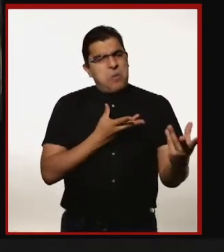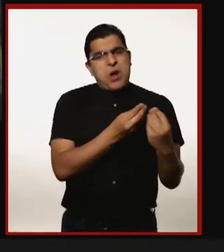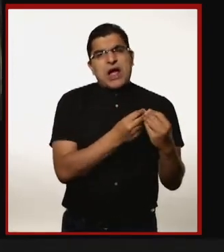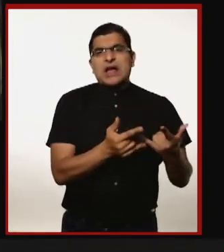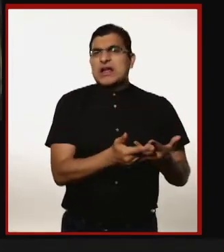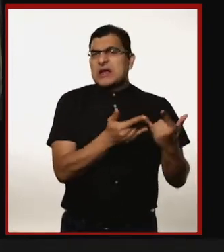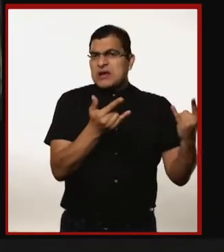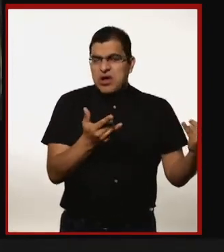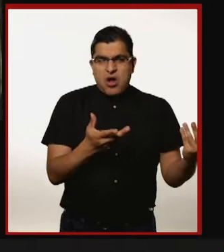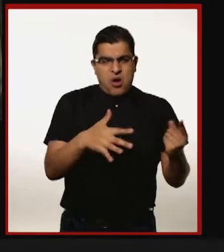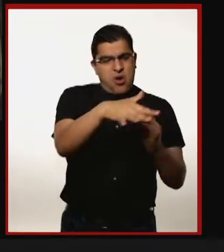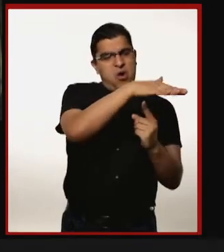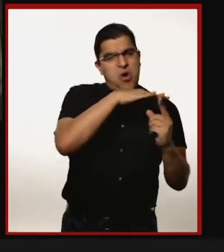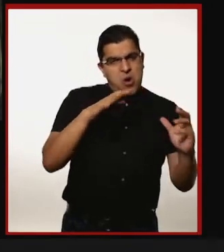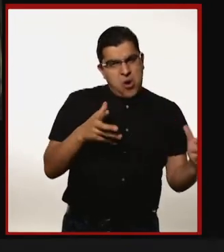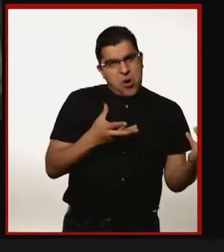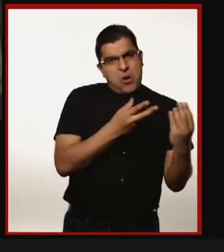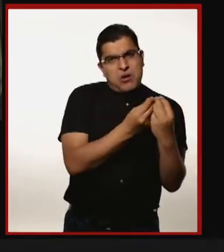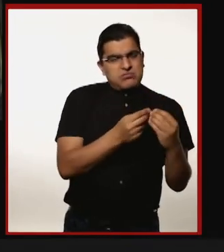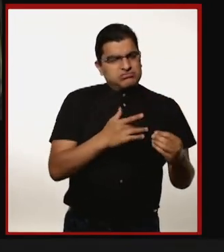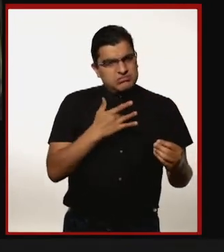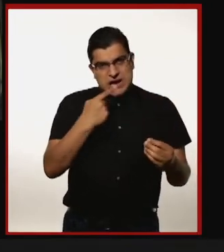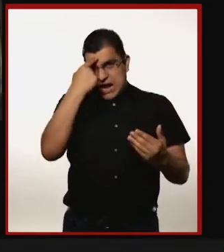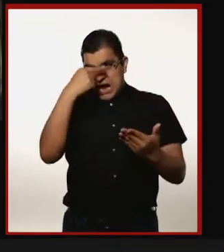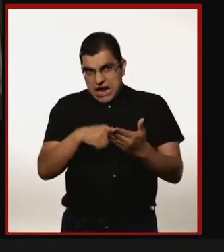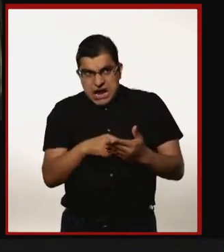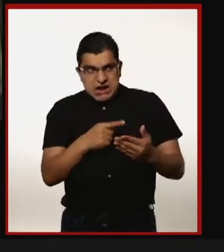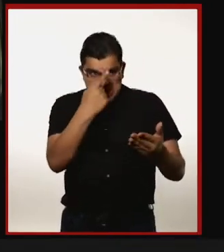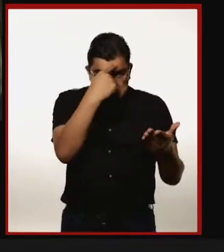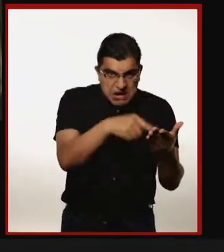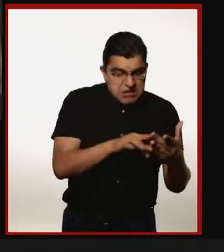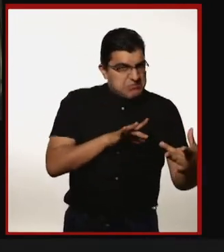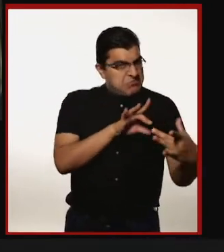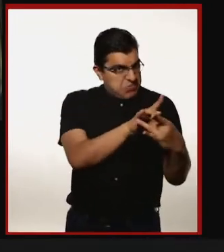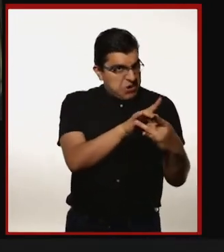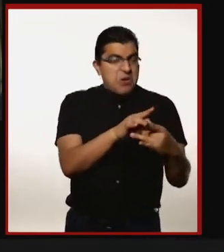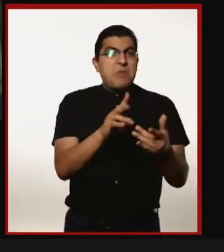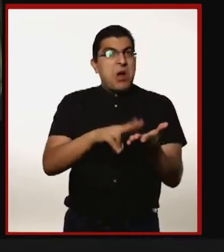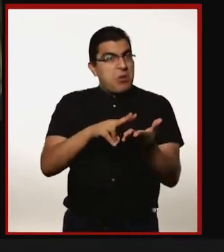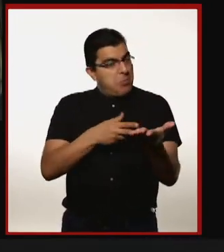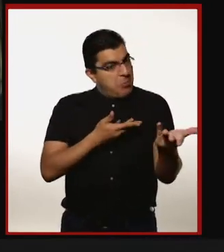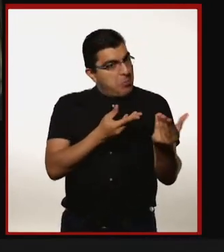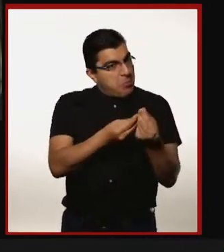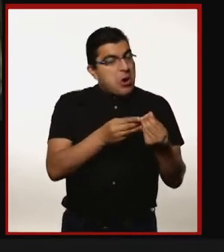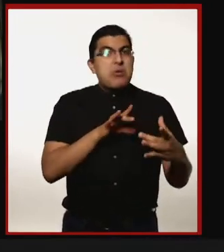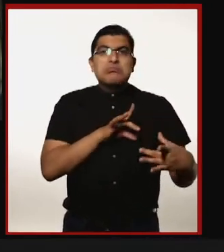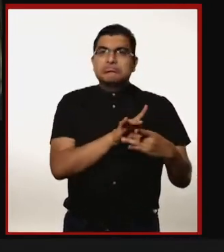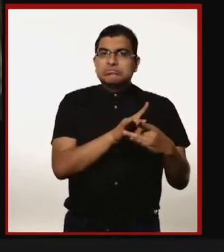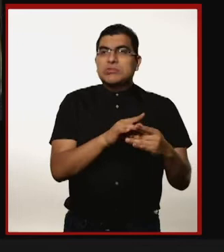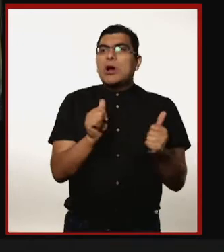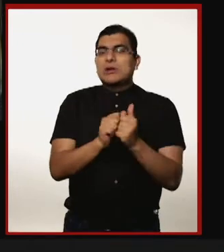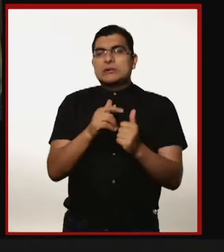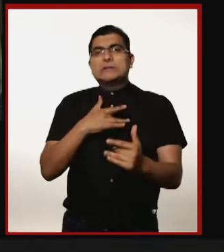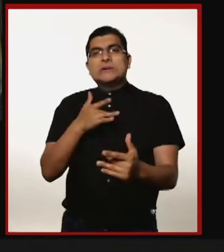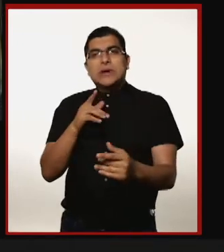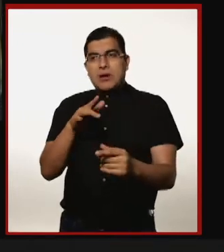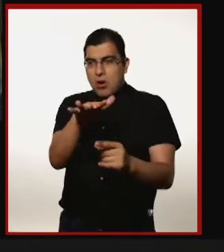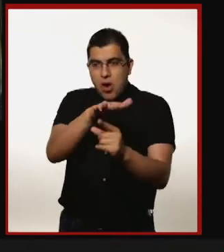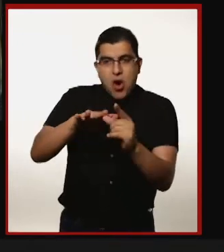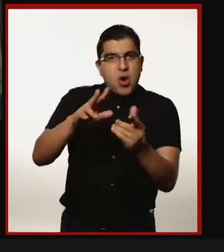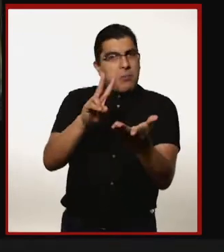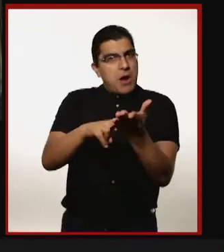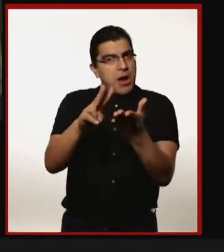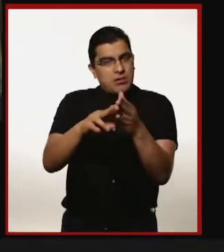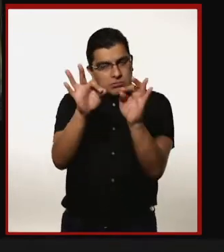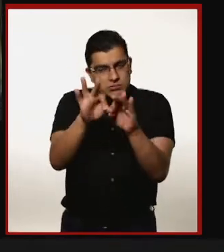una historia colectiva, coincidir en creencias, en valores, reconocerse en los símbolos que